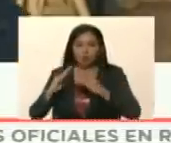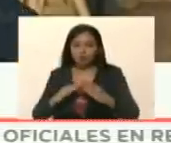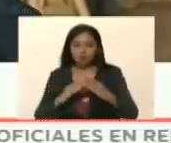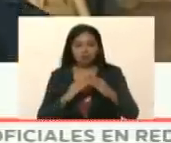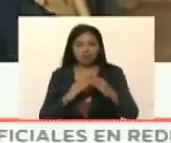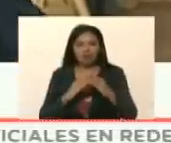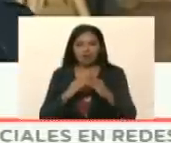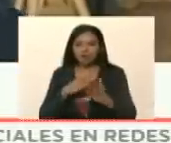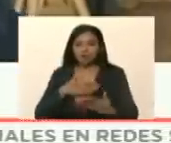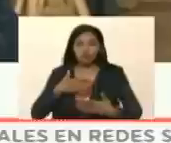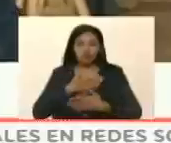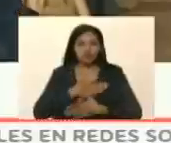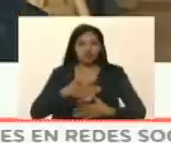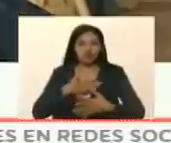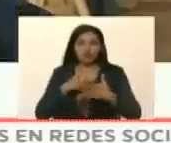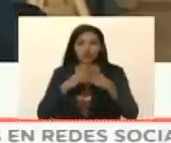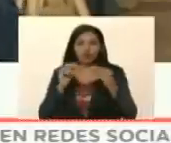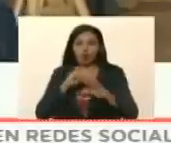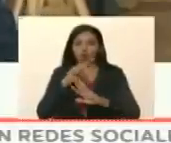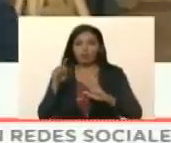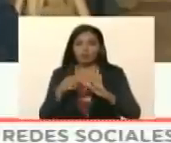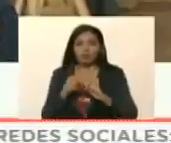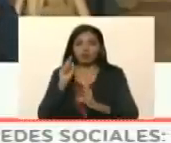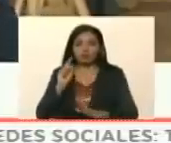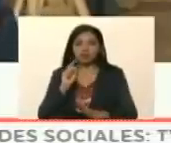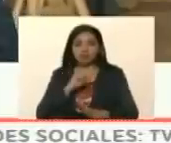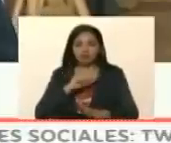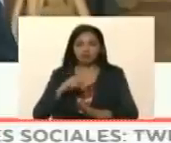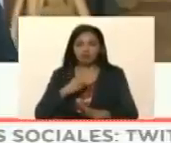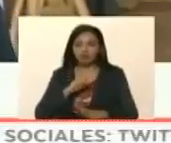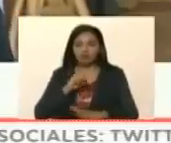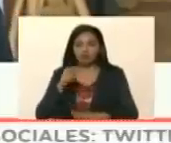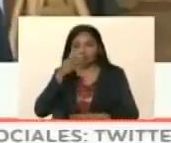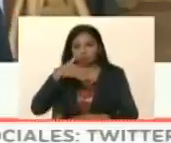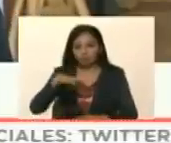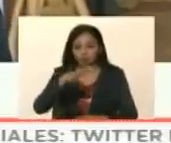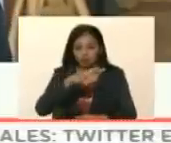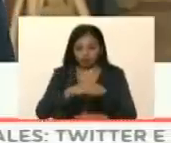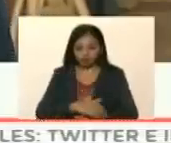la satisfacción de las necesidades de nuestro pueblo,